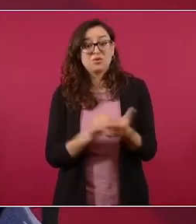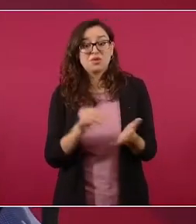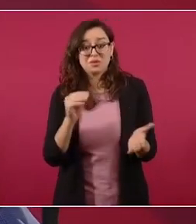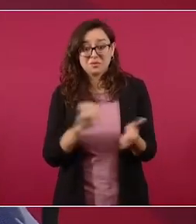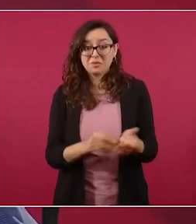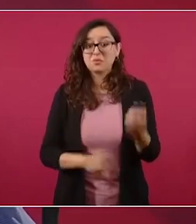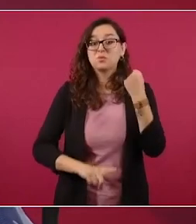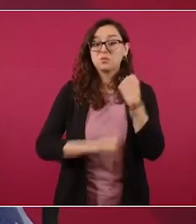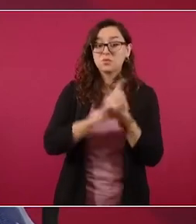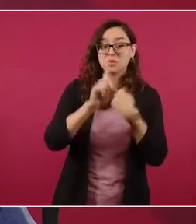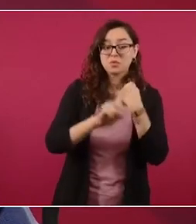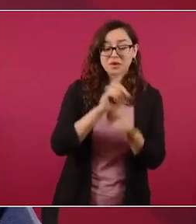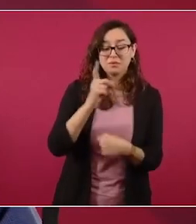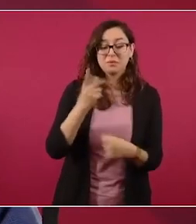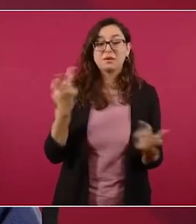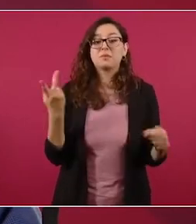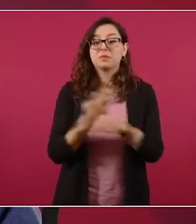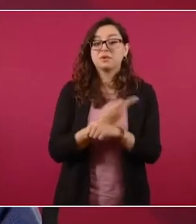del Poder Judicial,